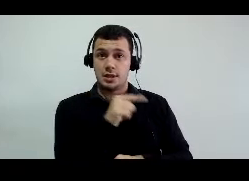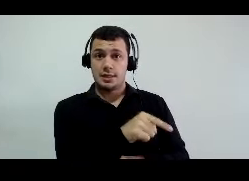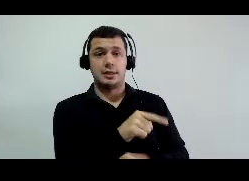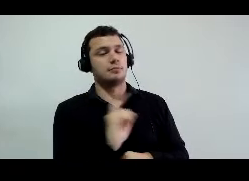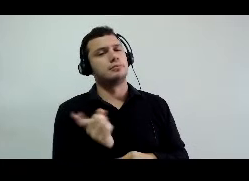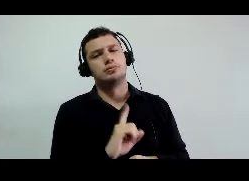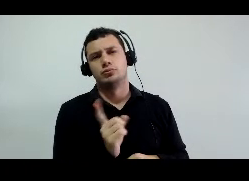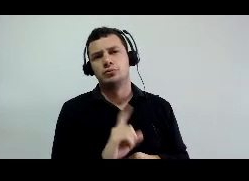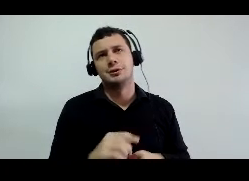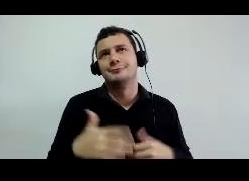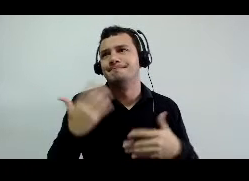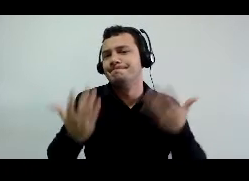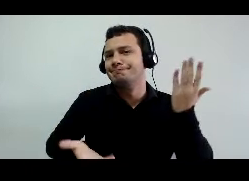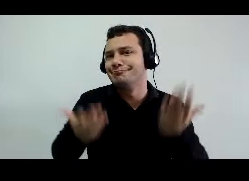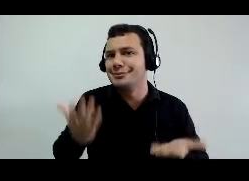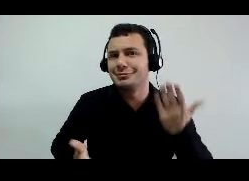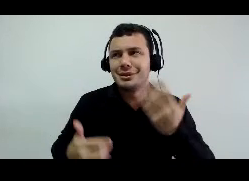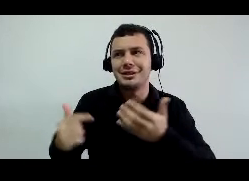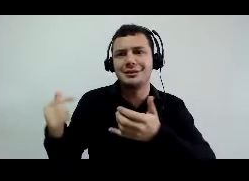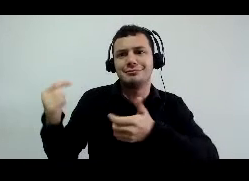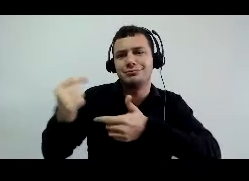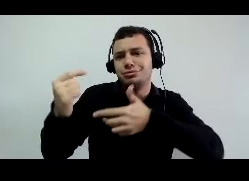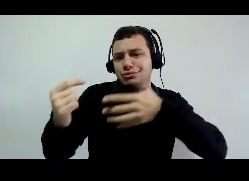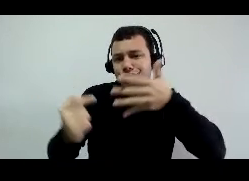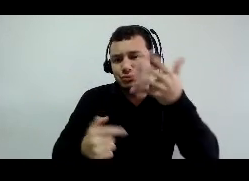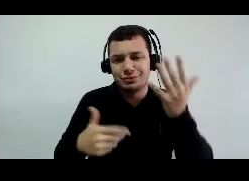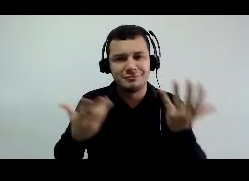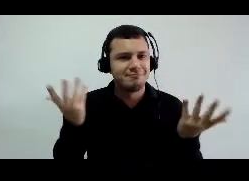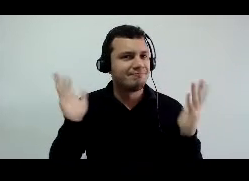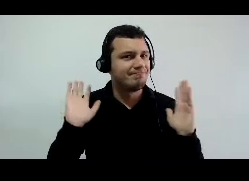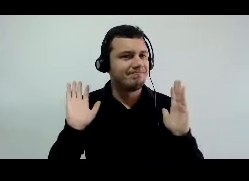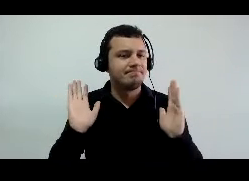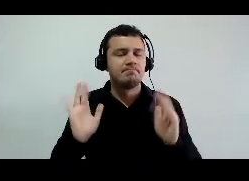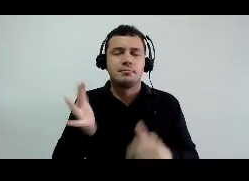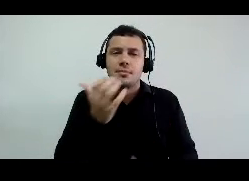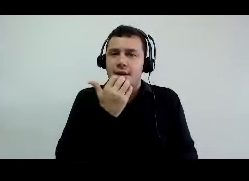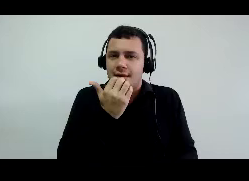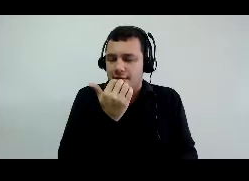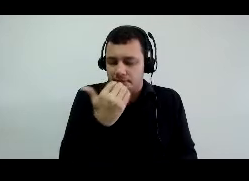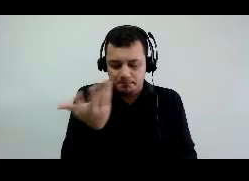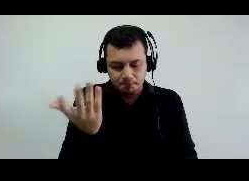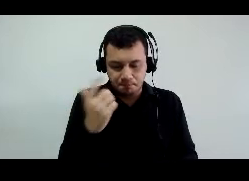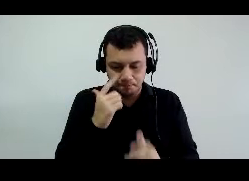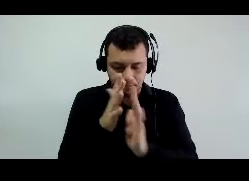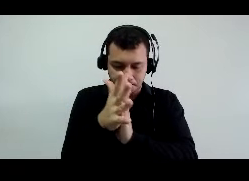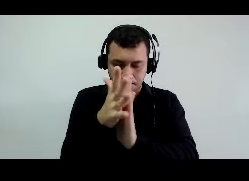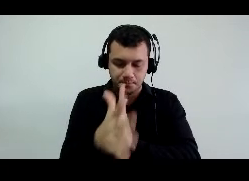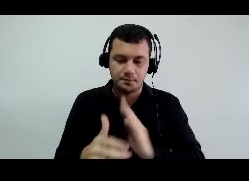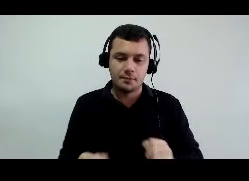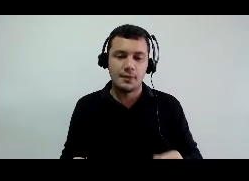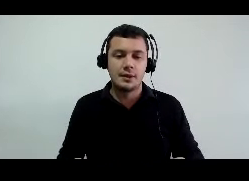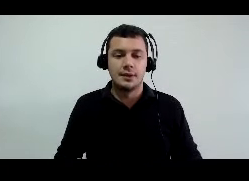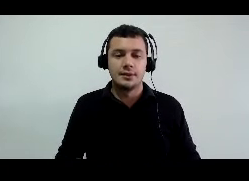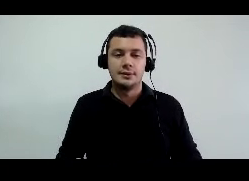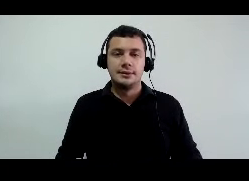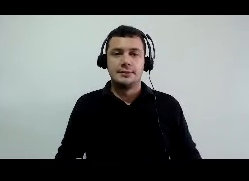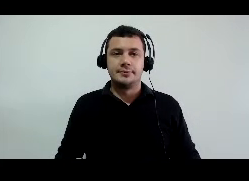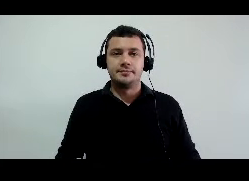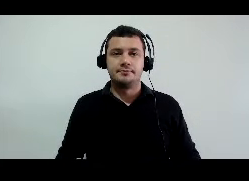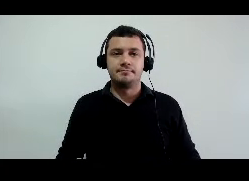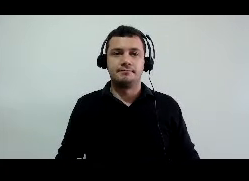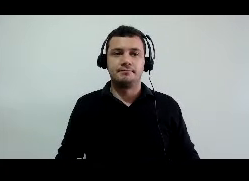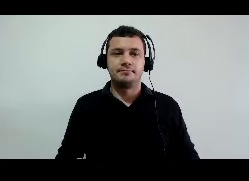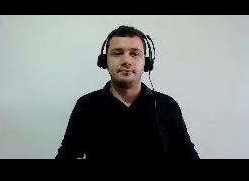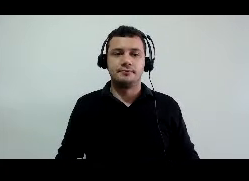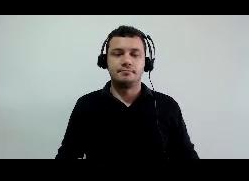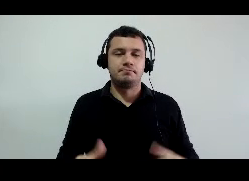factores. Es multifactorial, ¿cierto? Ejemplo, puede depender de cómo está definido, cómo está diseñado